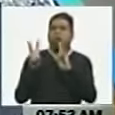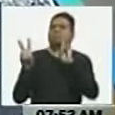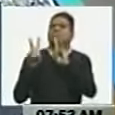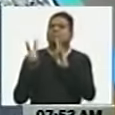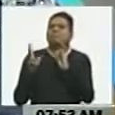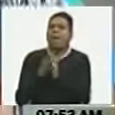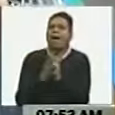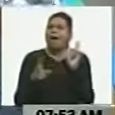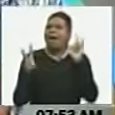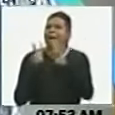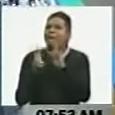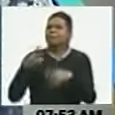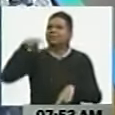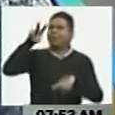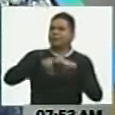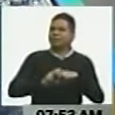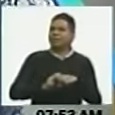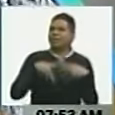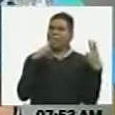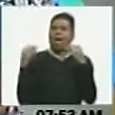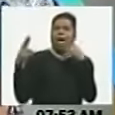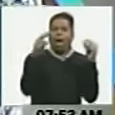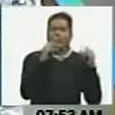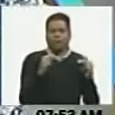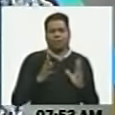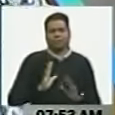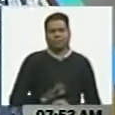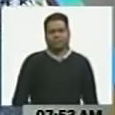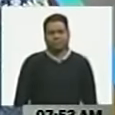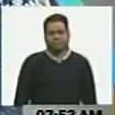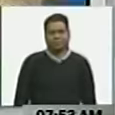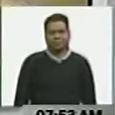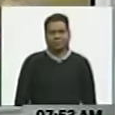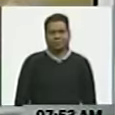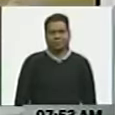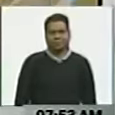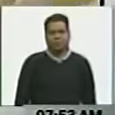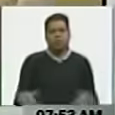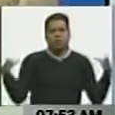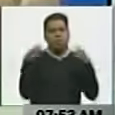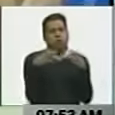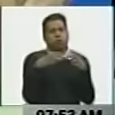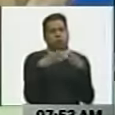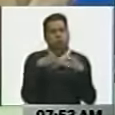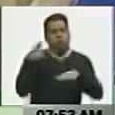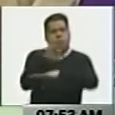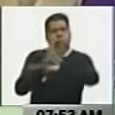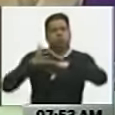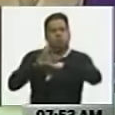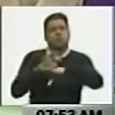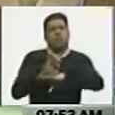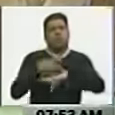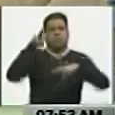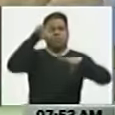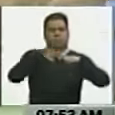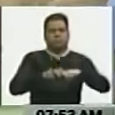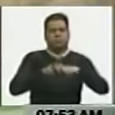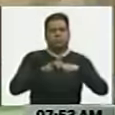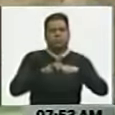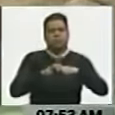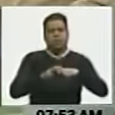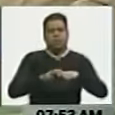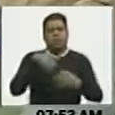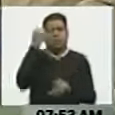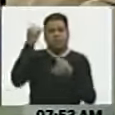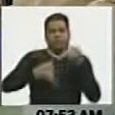hablar, se va a sentar a hablar con el partido de gobierno. Y es una, es para una, concretar